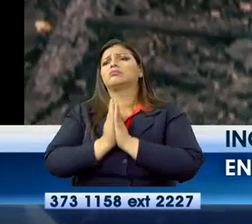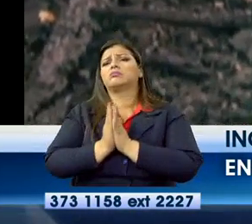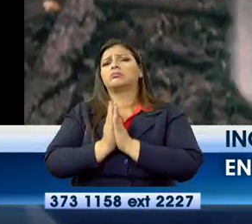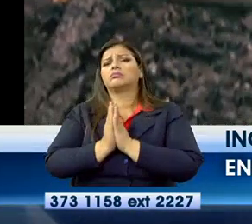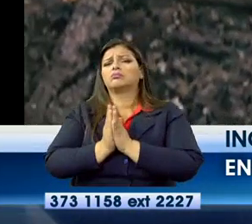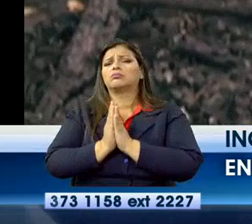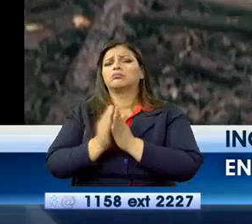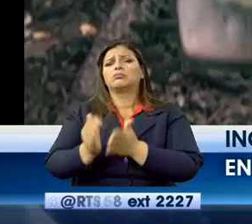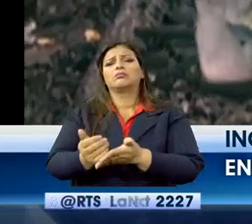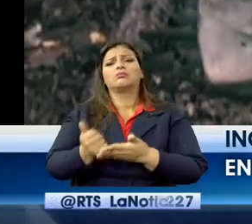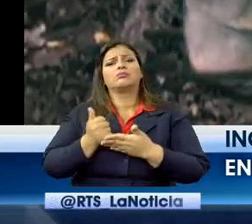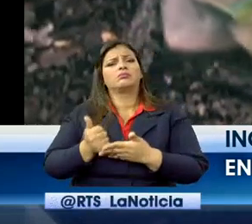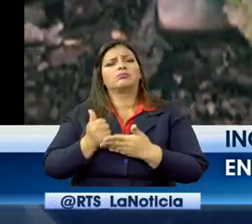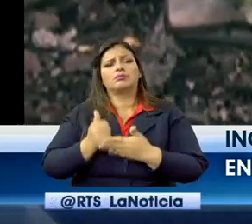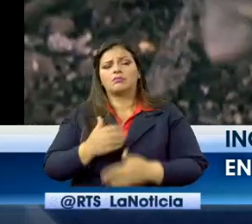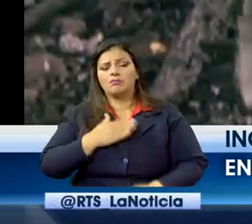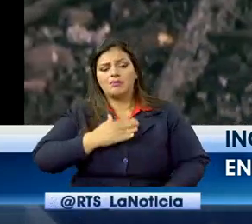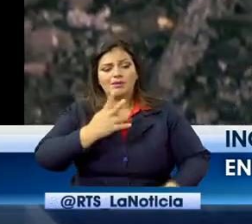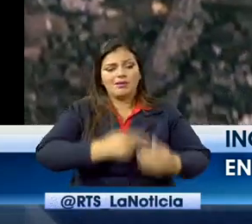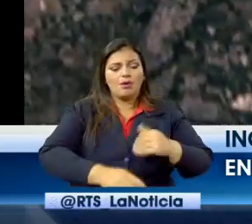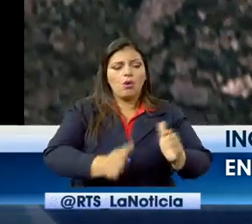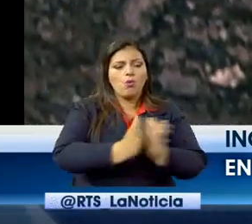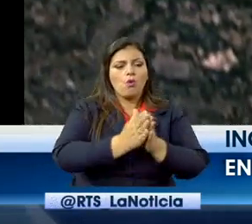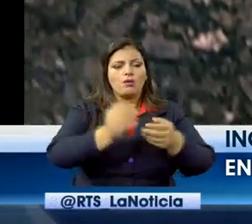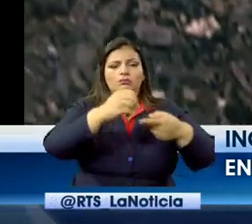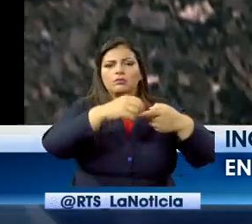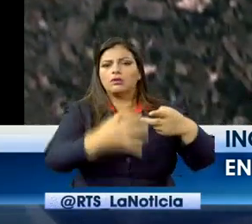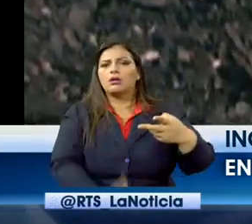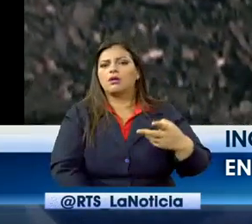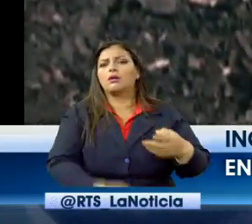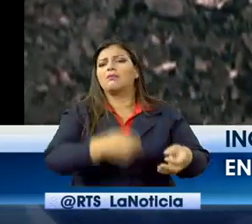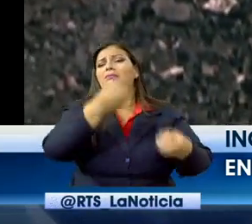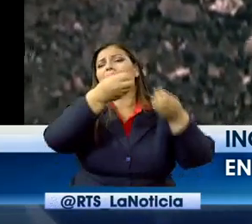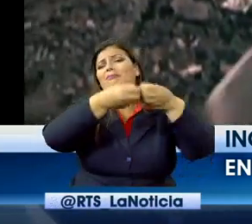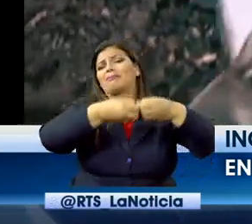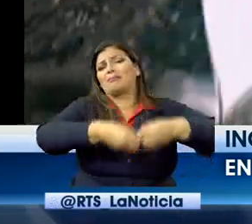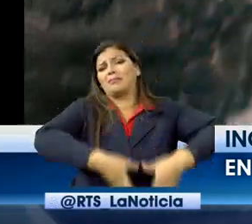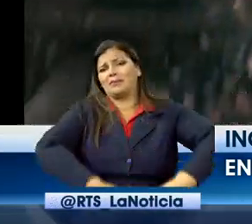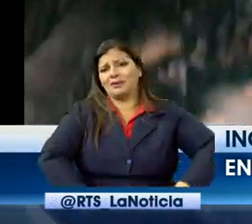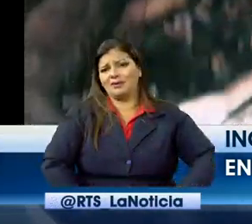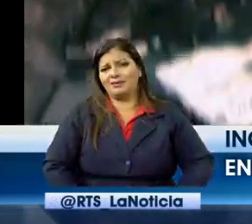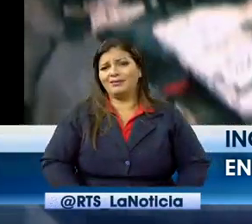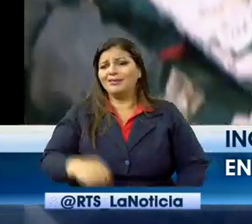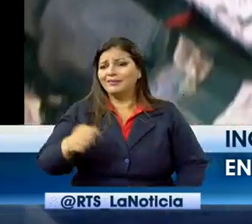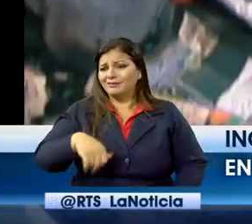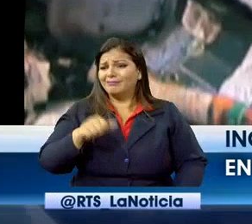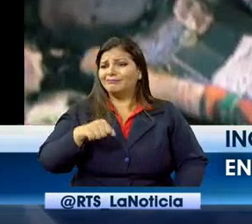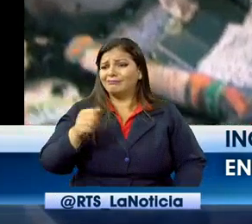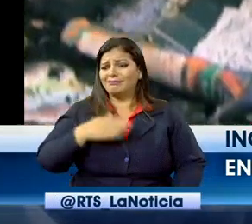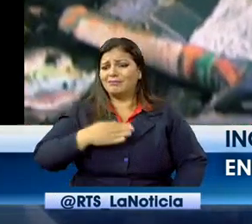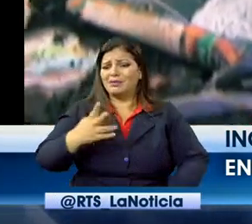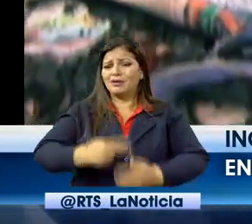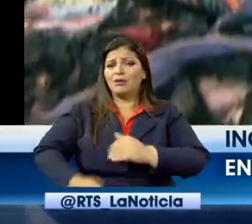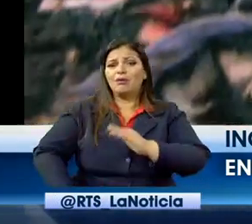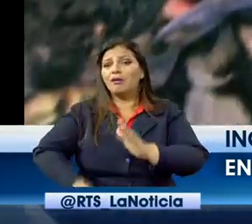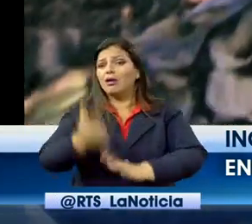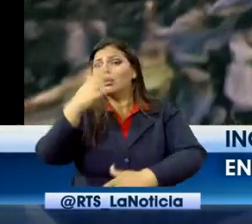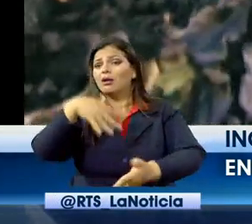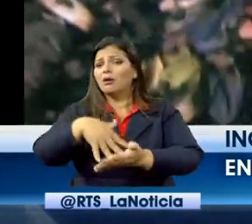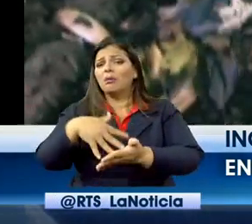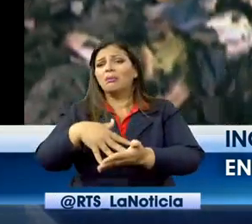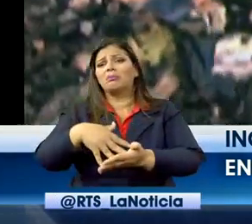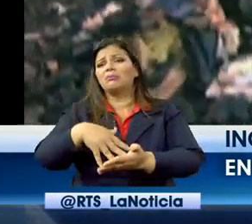hijos, ya que perdieron hasta los útiles escolares. No tiene el uniforme, mi hijo no ha podido ir a clase, todo